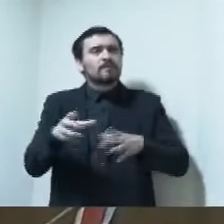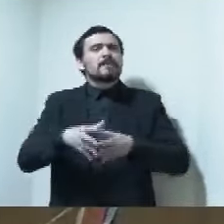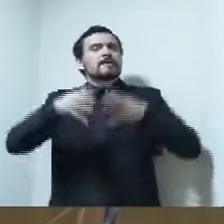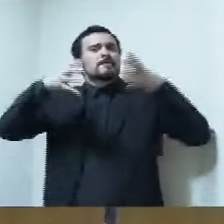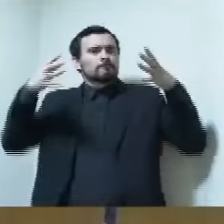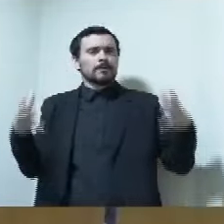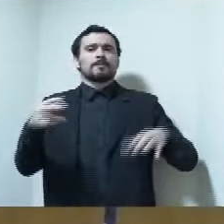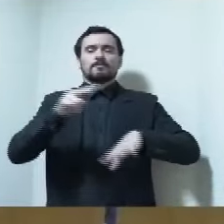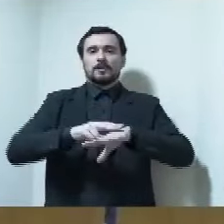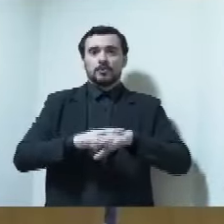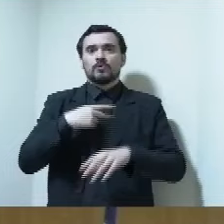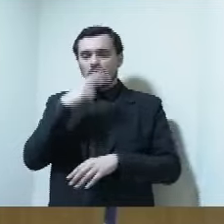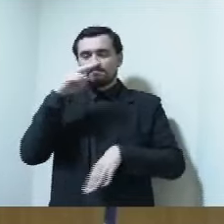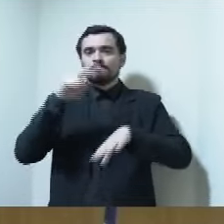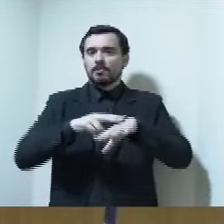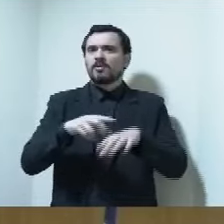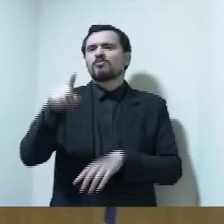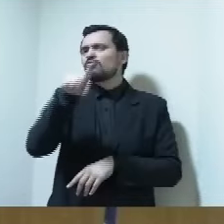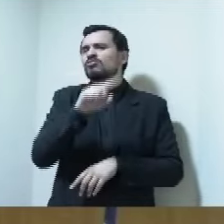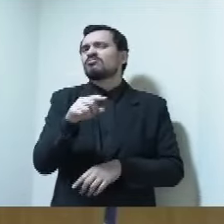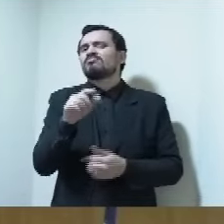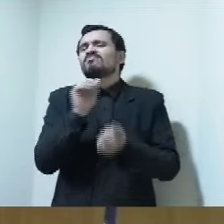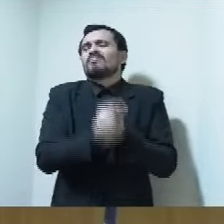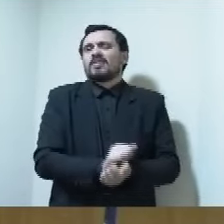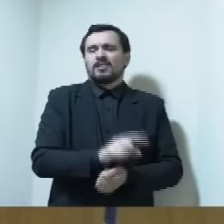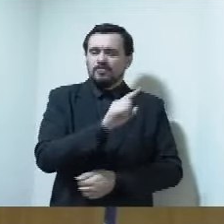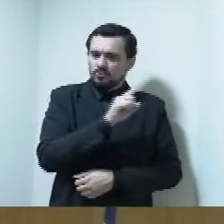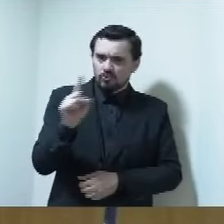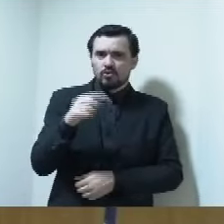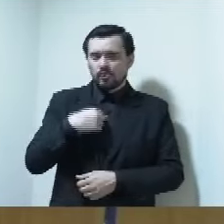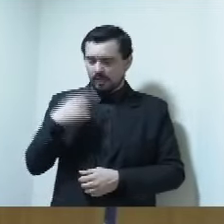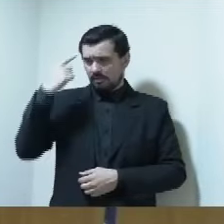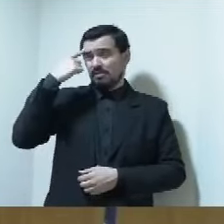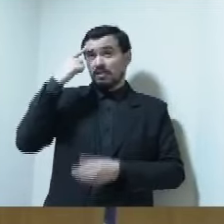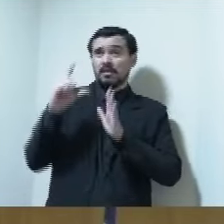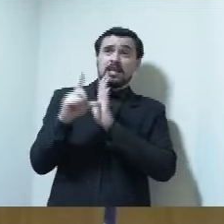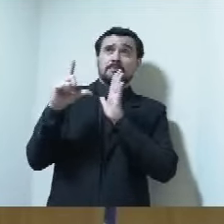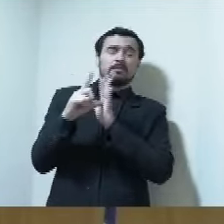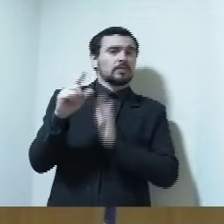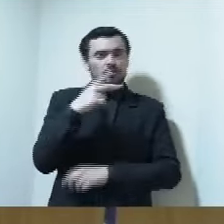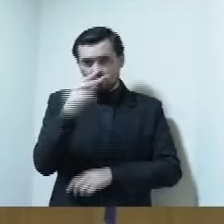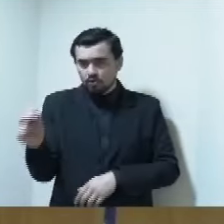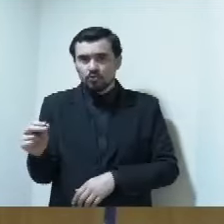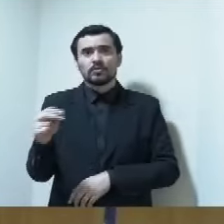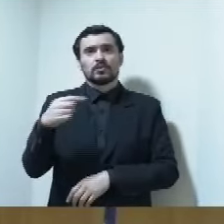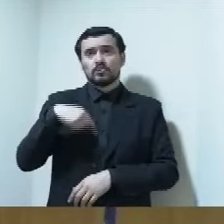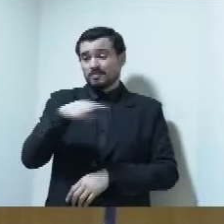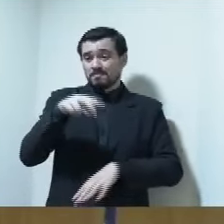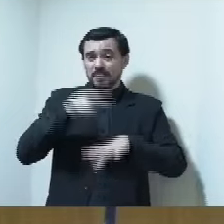un Paraguay en el que no seamos prisioneros de nuestros propios límites mentales. Lo único que impide a